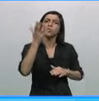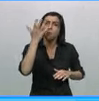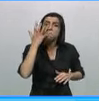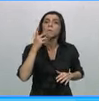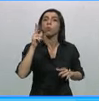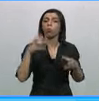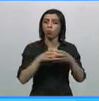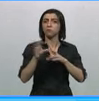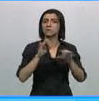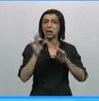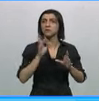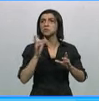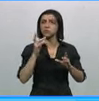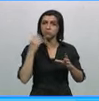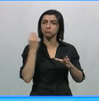gustaría tener.